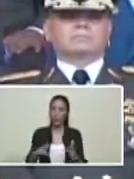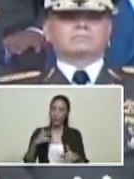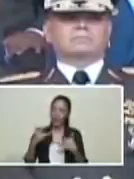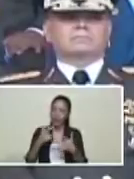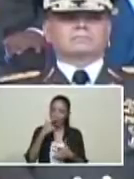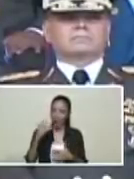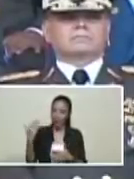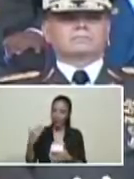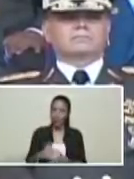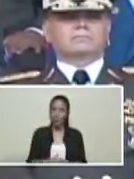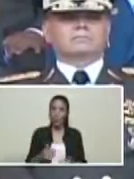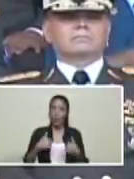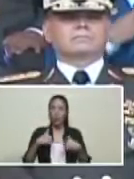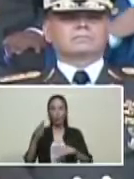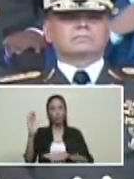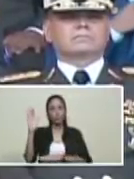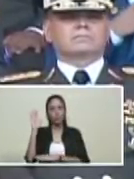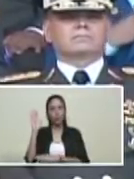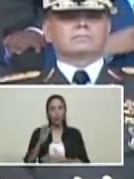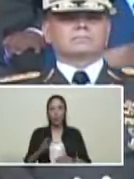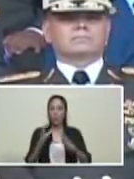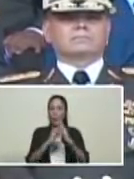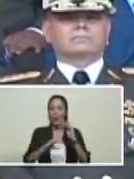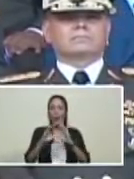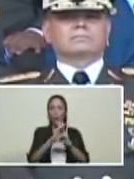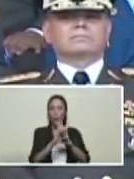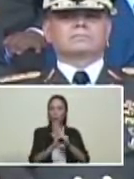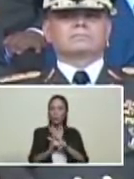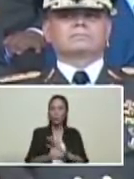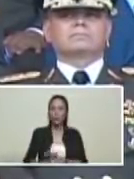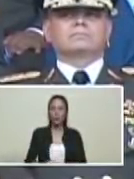mejorado ante el poder constituyente